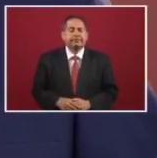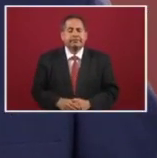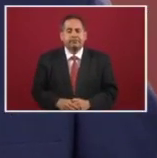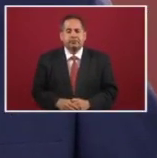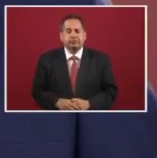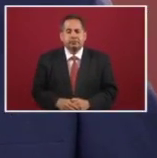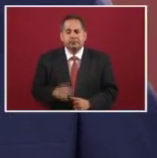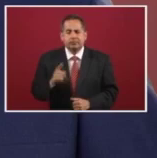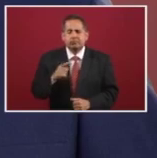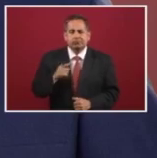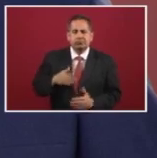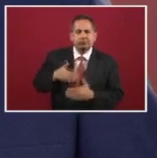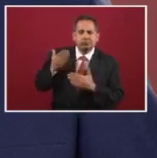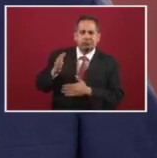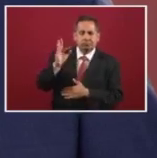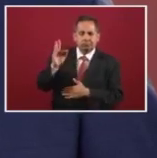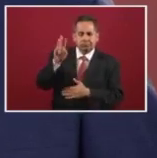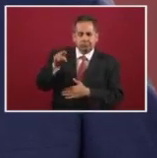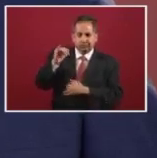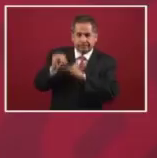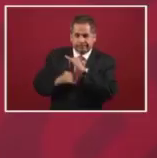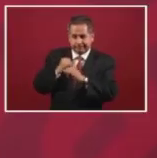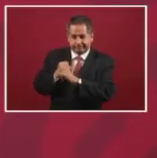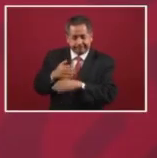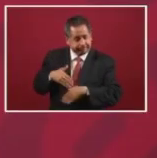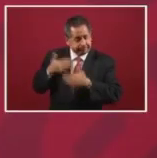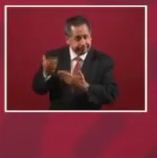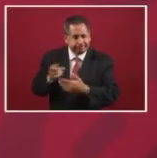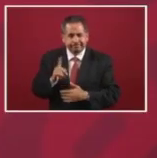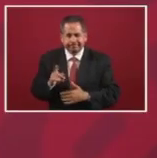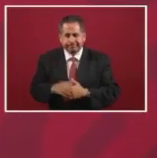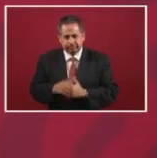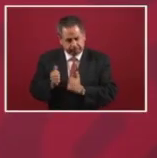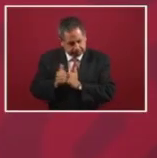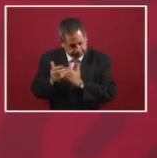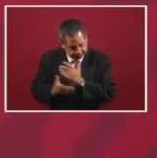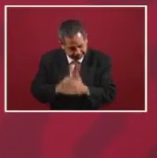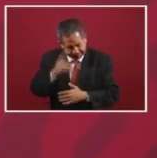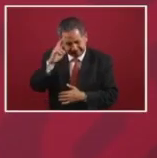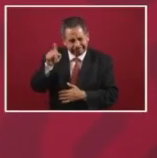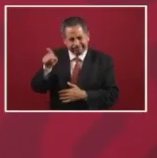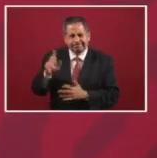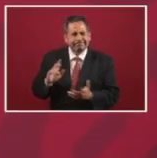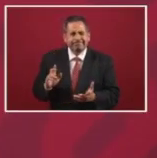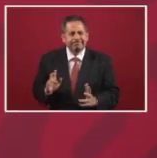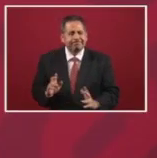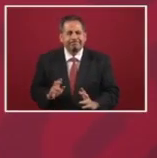no les tengo mucha confianza a esos organismos, con todo respeto.